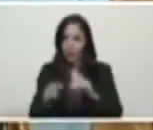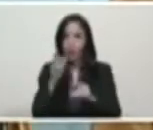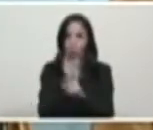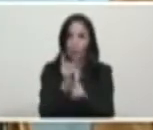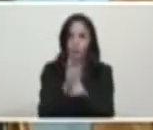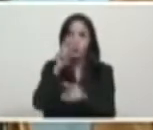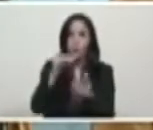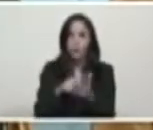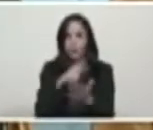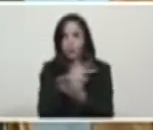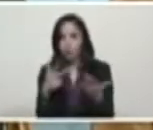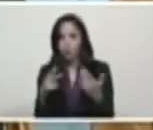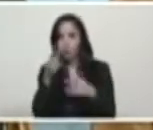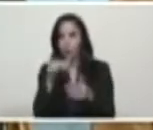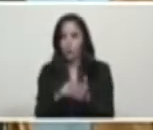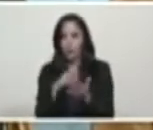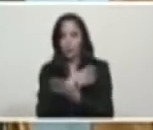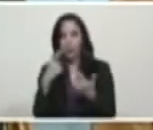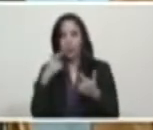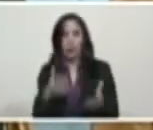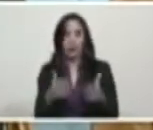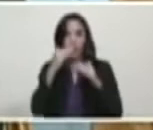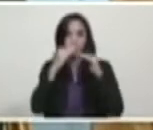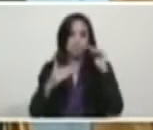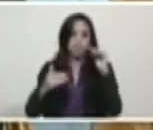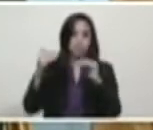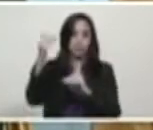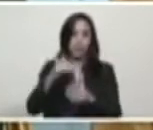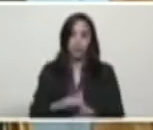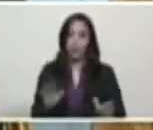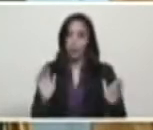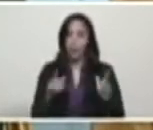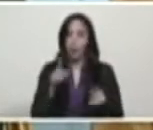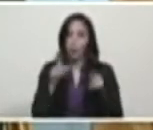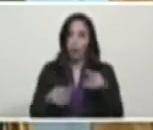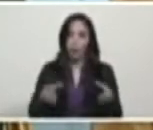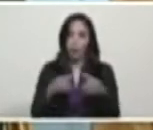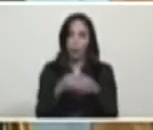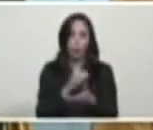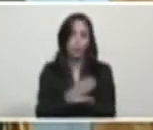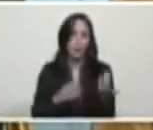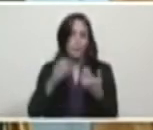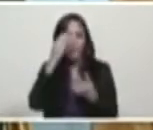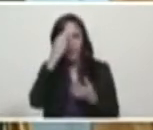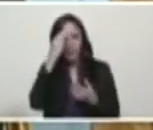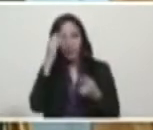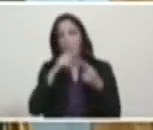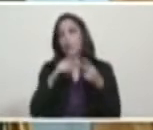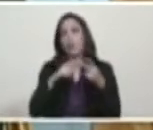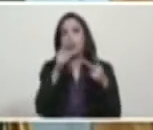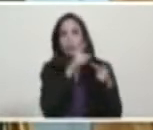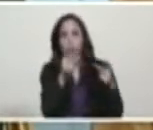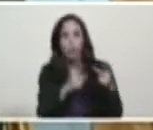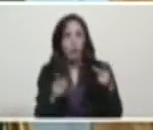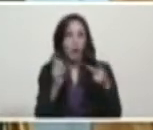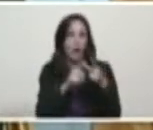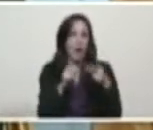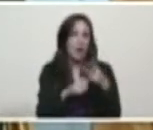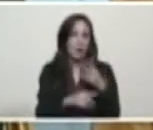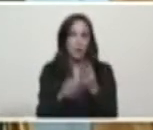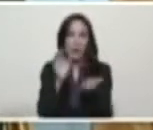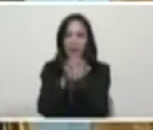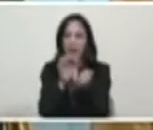2018-2019 por lo alto. Para la fanaticada en general, magallanero, zuliano,